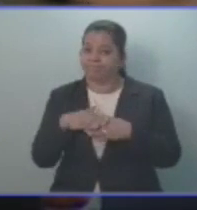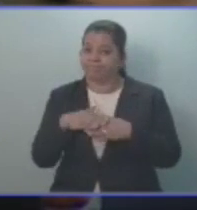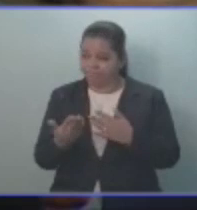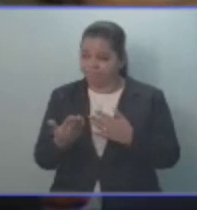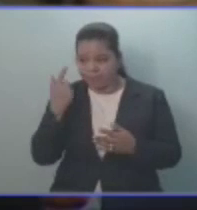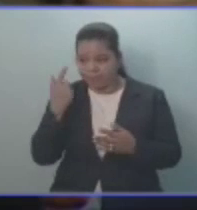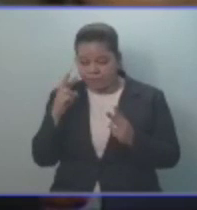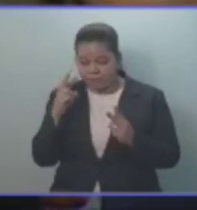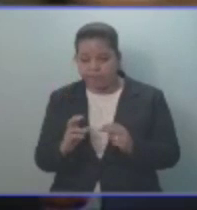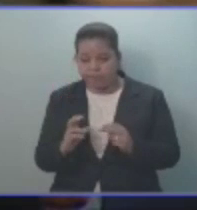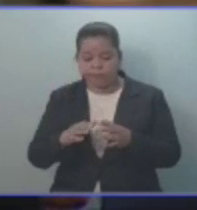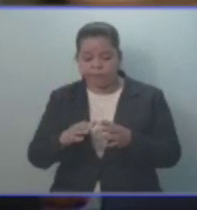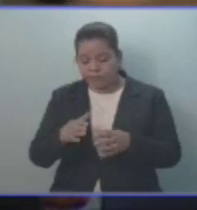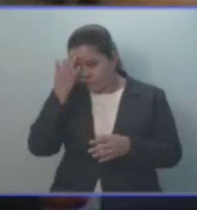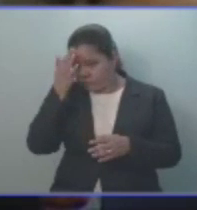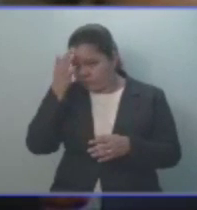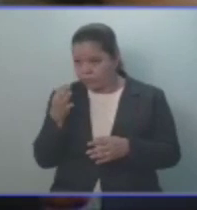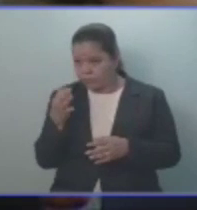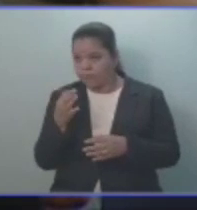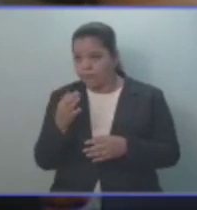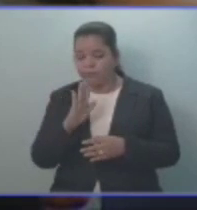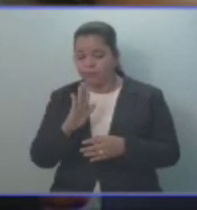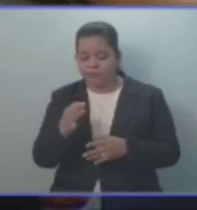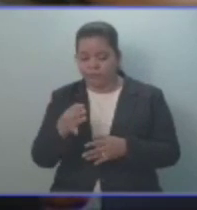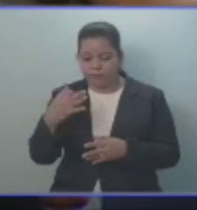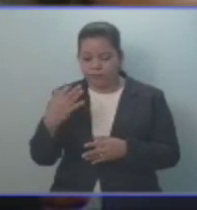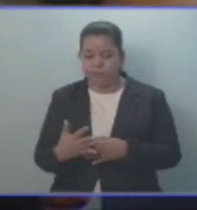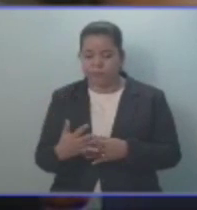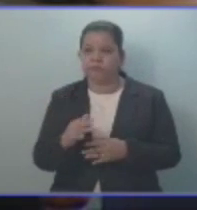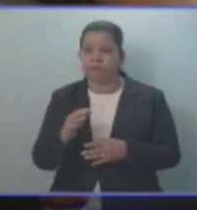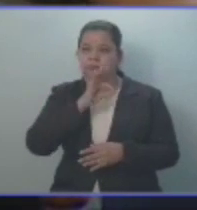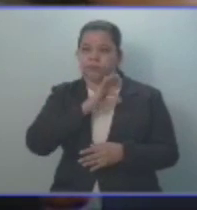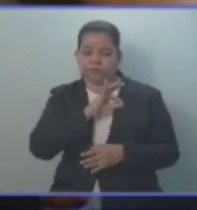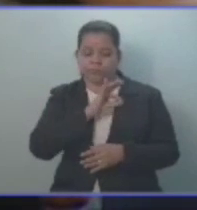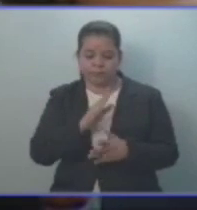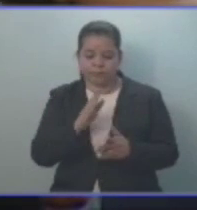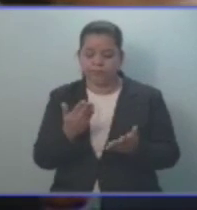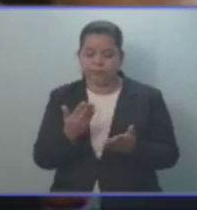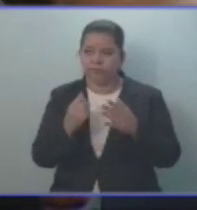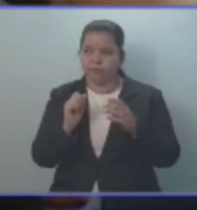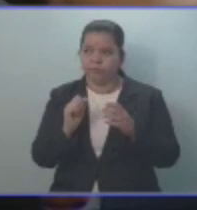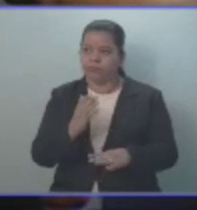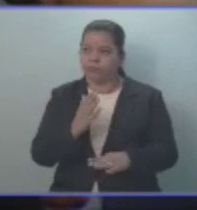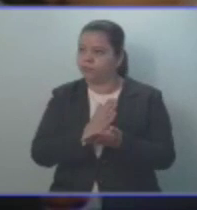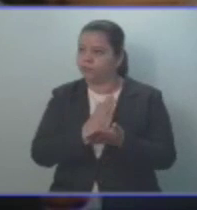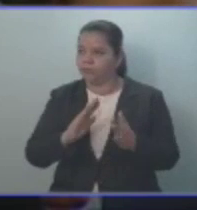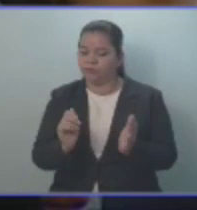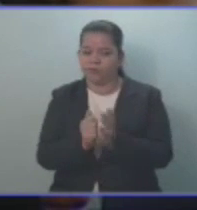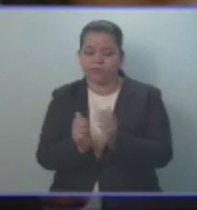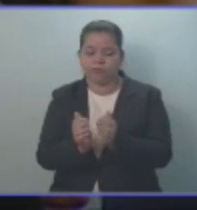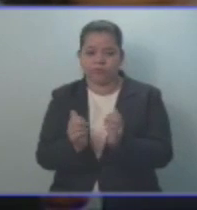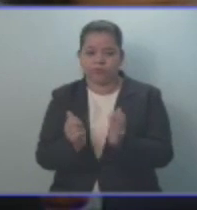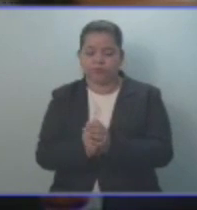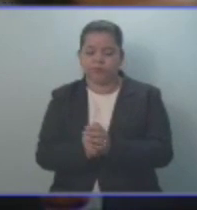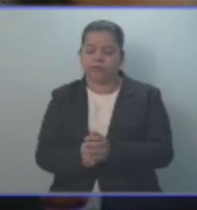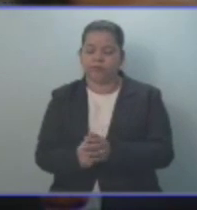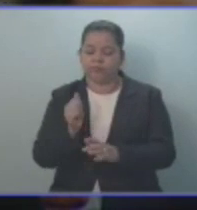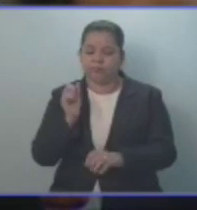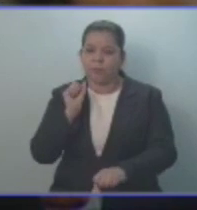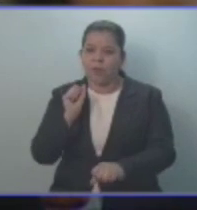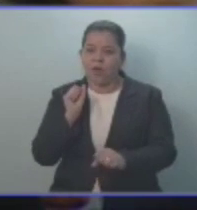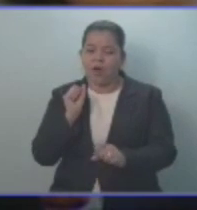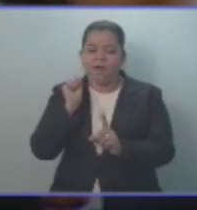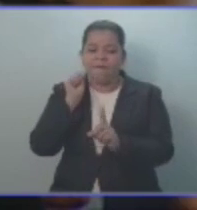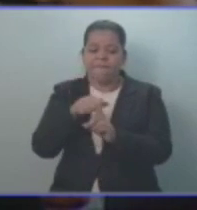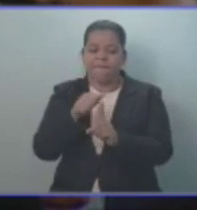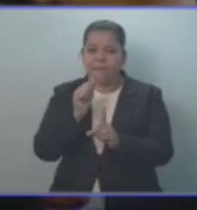la Comisión concluye que su ratificación será de beneficio para combatir la evasión y fraude fiscal a nivel